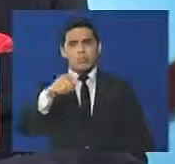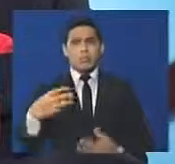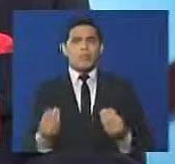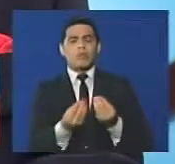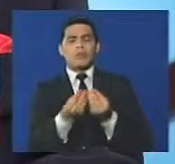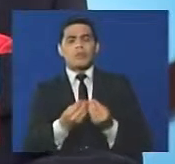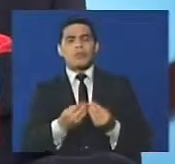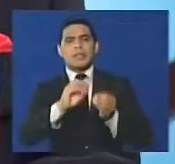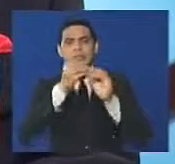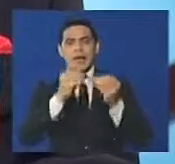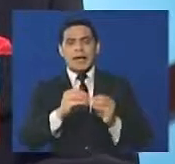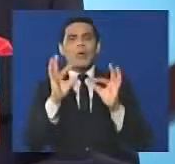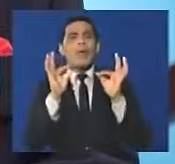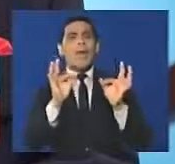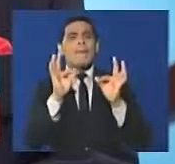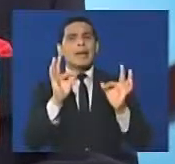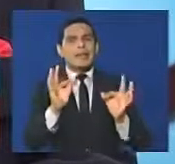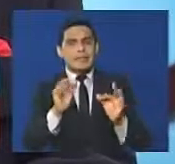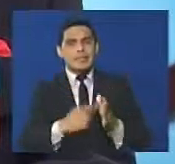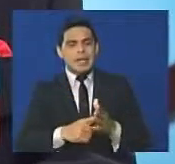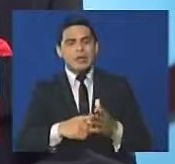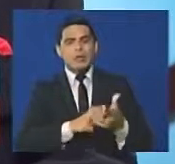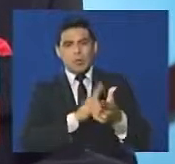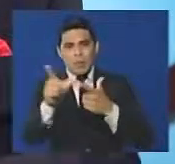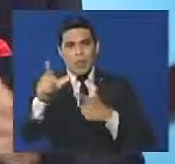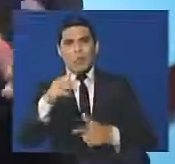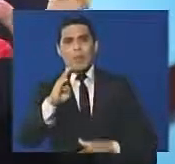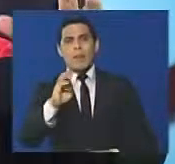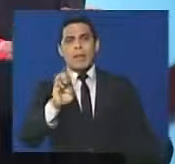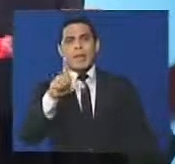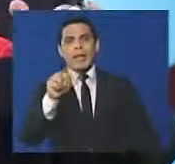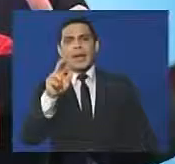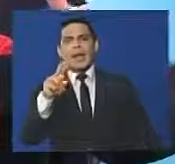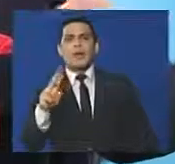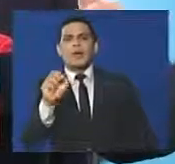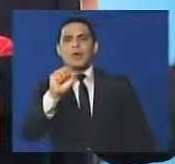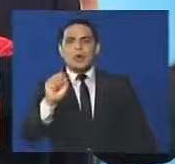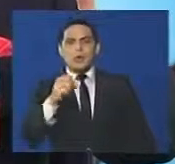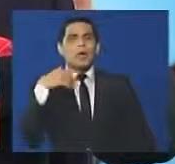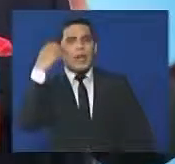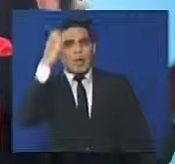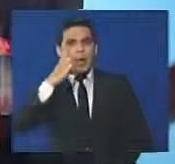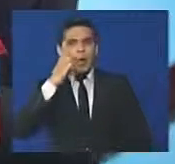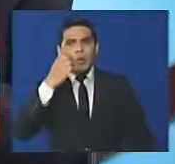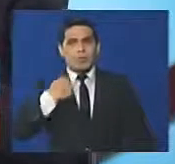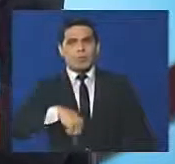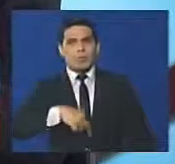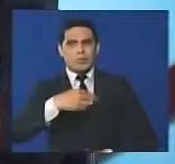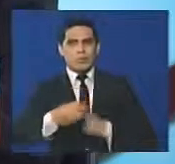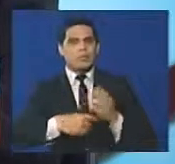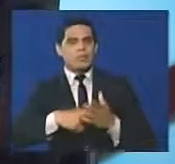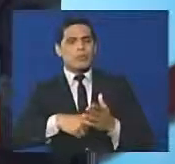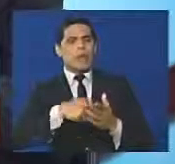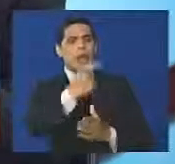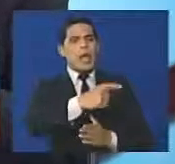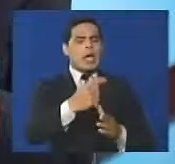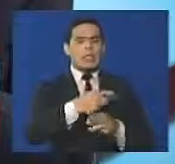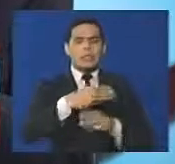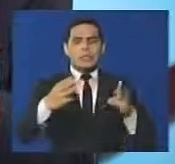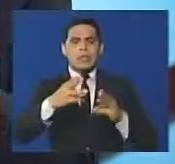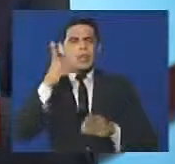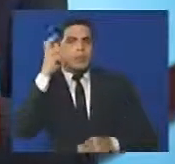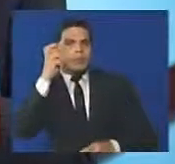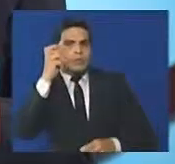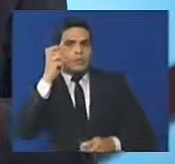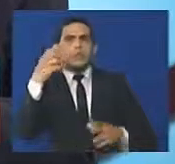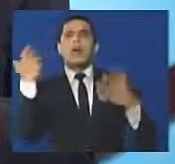arreglo tan especial en Belarus, y cuando empezó la melodía, el público aplaudiendo, sea en Rusia